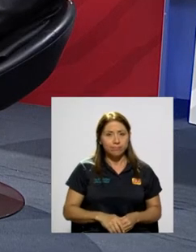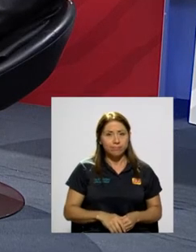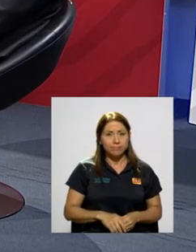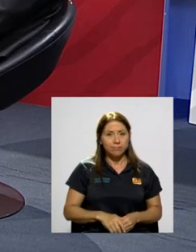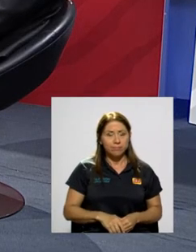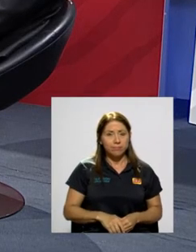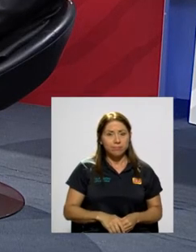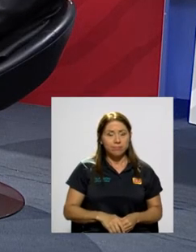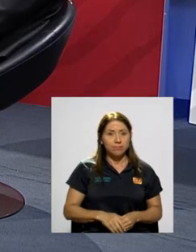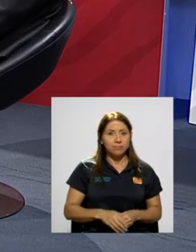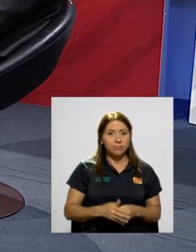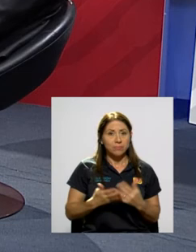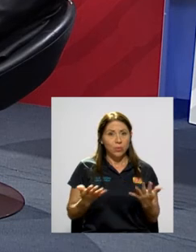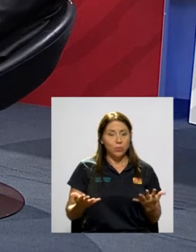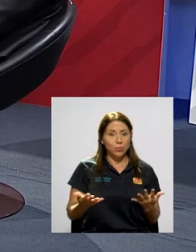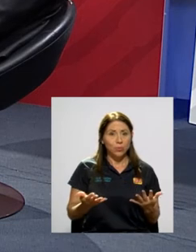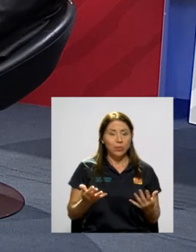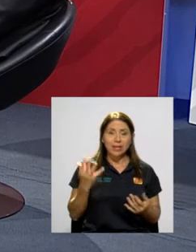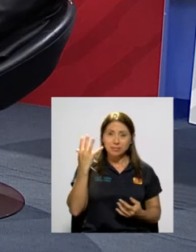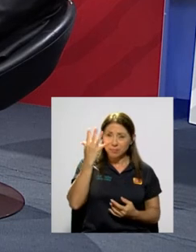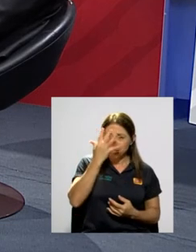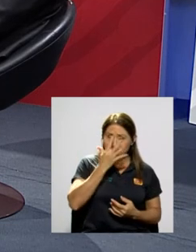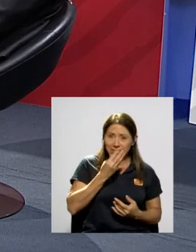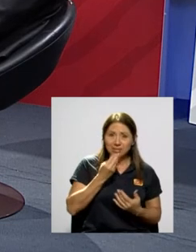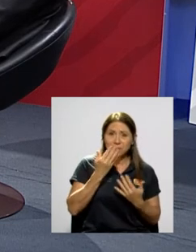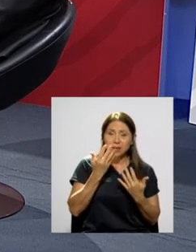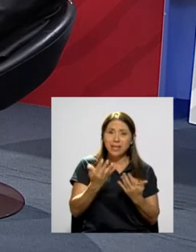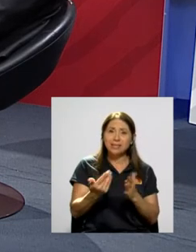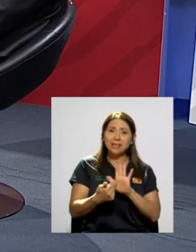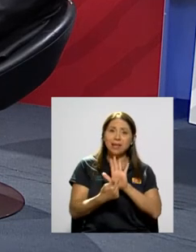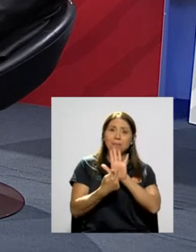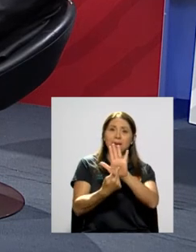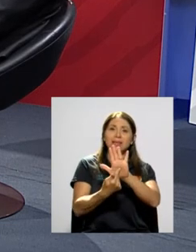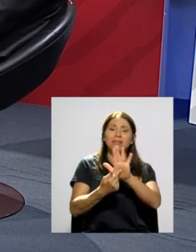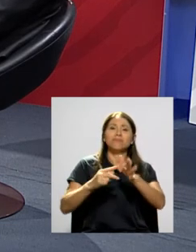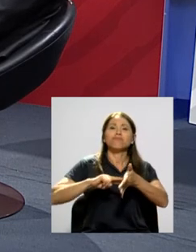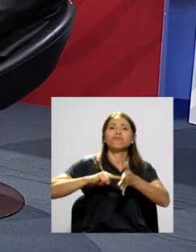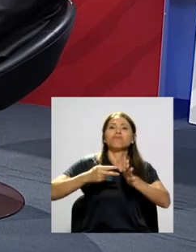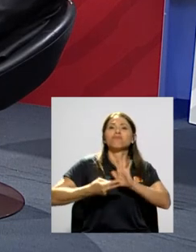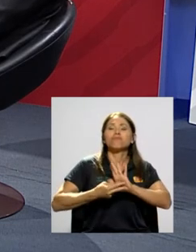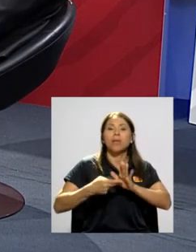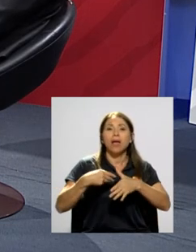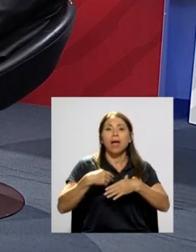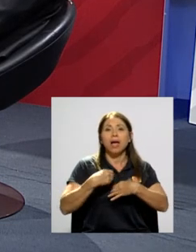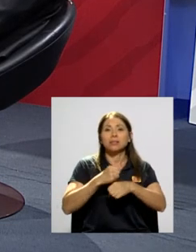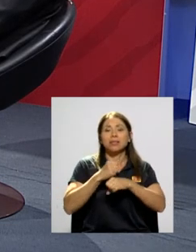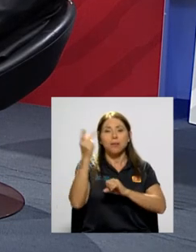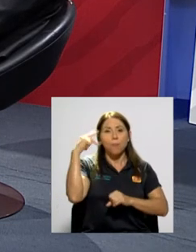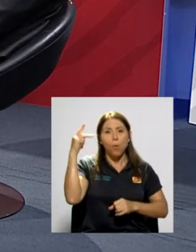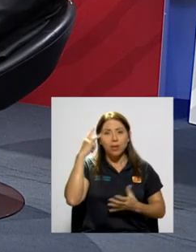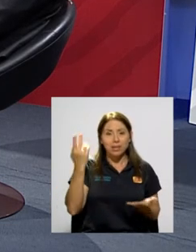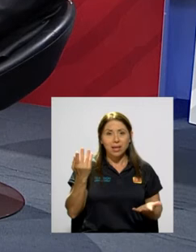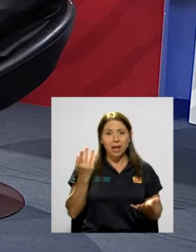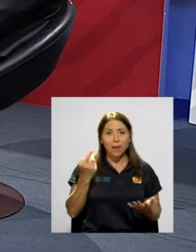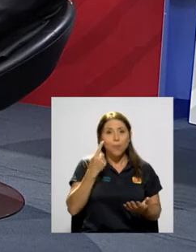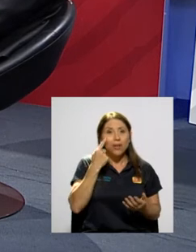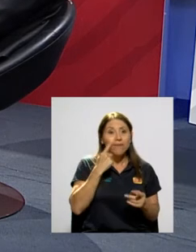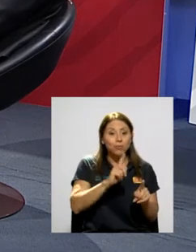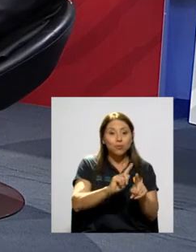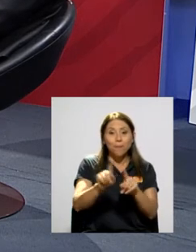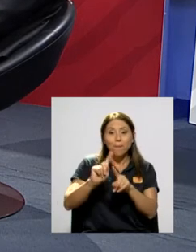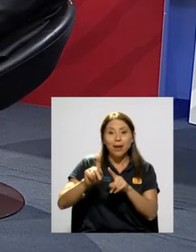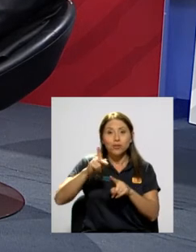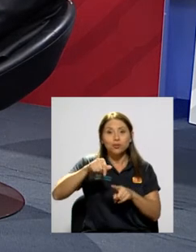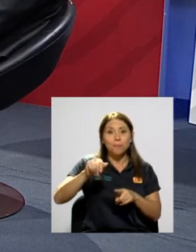Esa imagen es bellísima en el sentido de lo que es hacer política, porque vemos varios PAC. Vemos el PAC